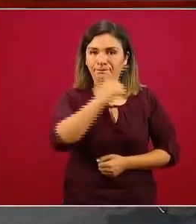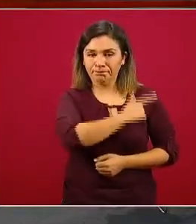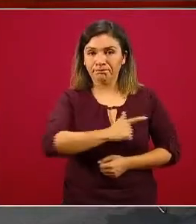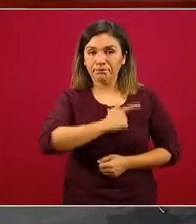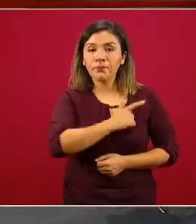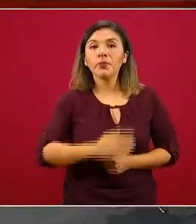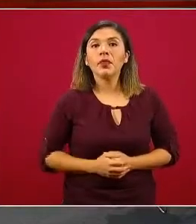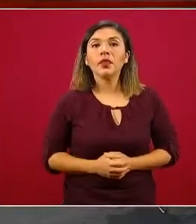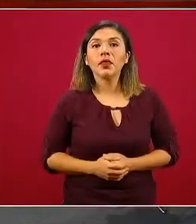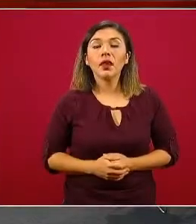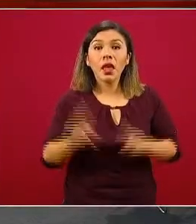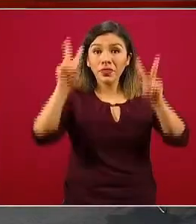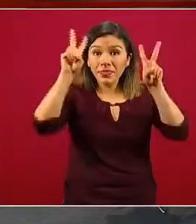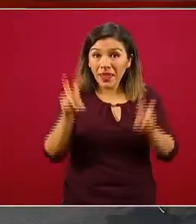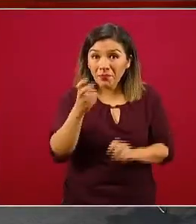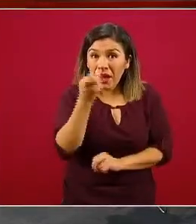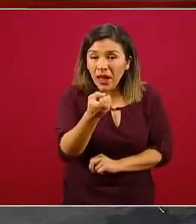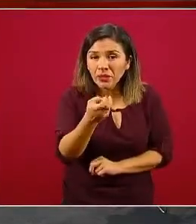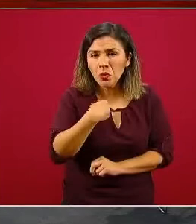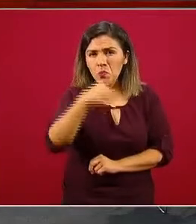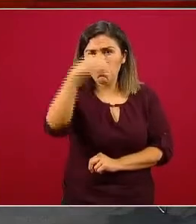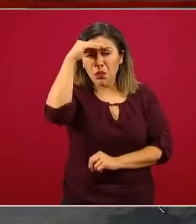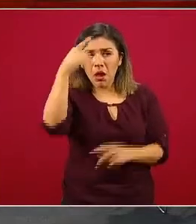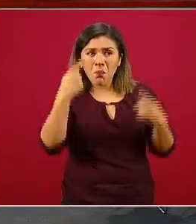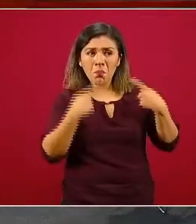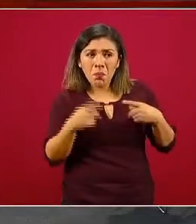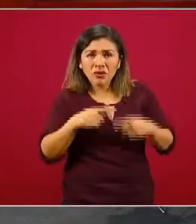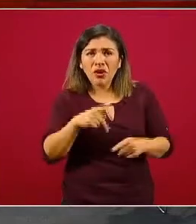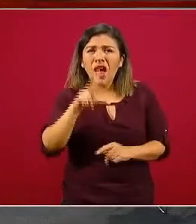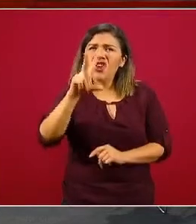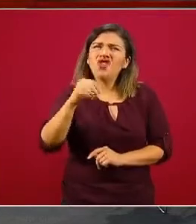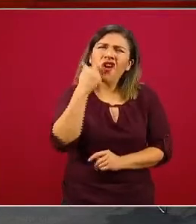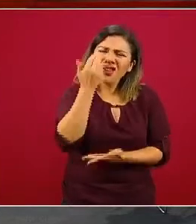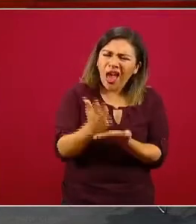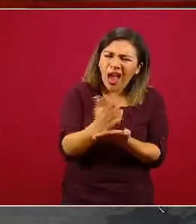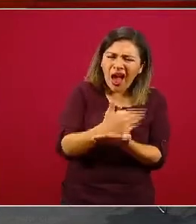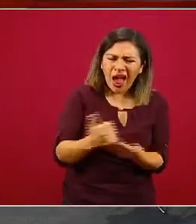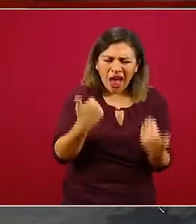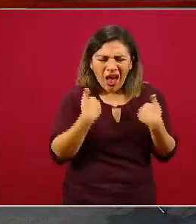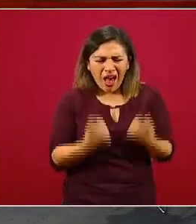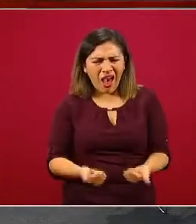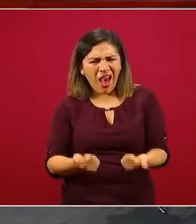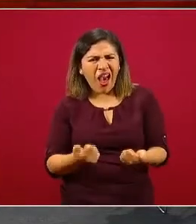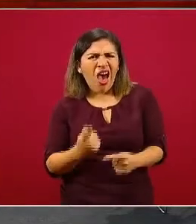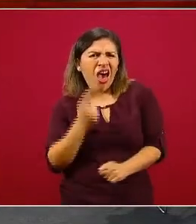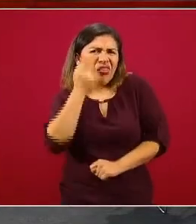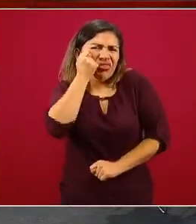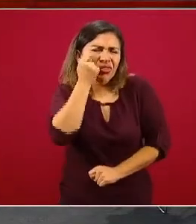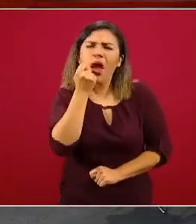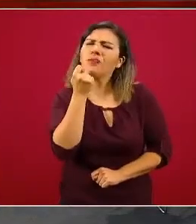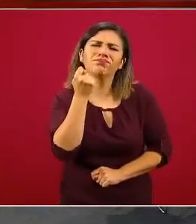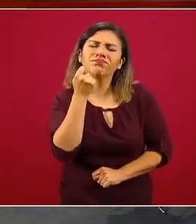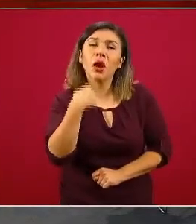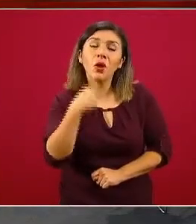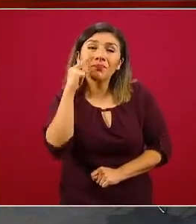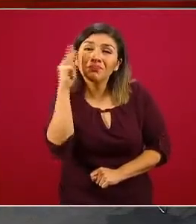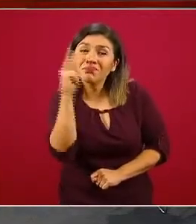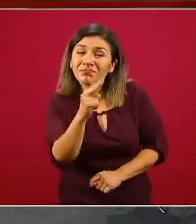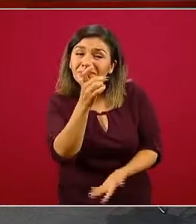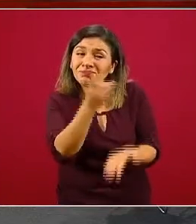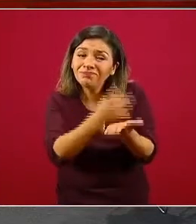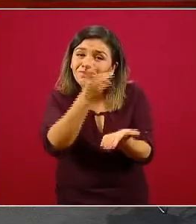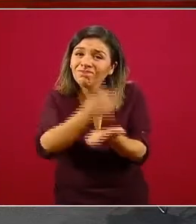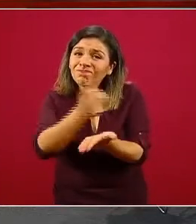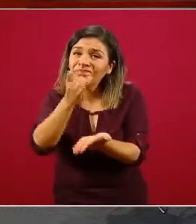tema, nosotros no consideramos que la gente no quiera entender o que la gente no le preocupe. Lo que identificamos,